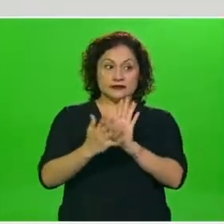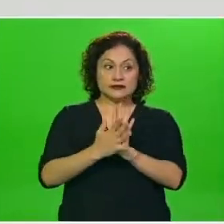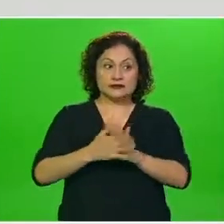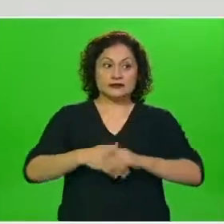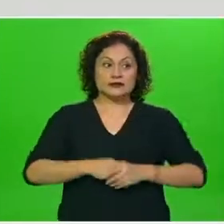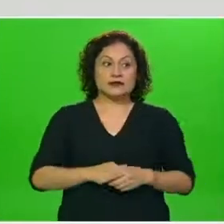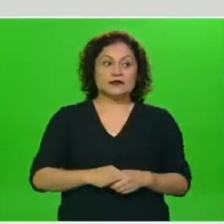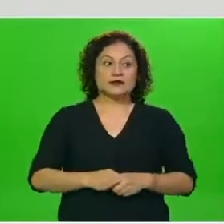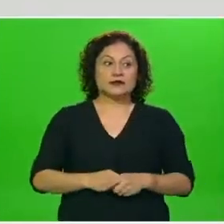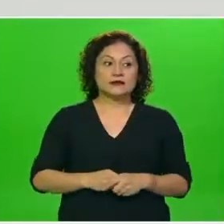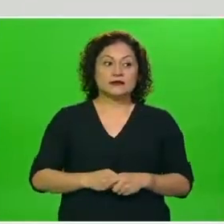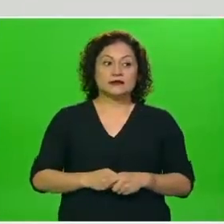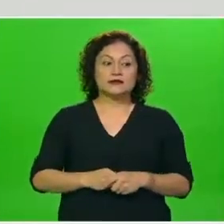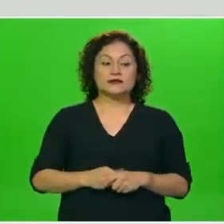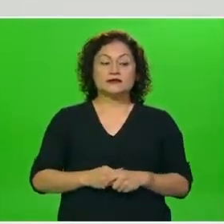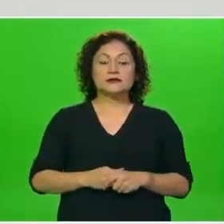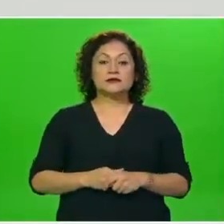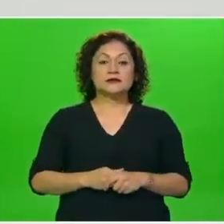de,